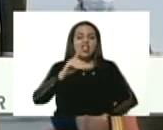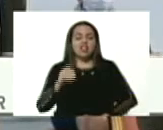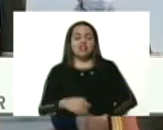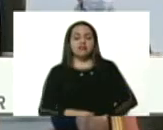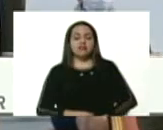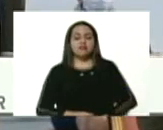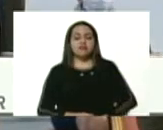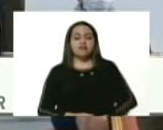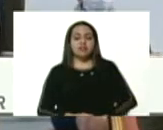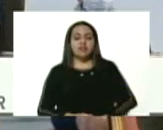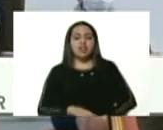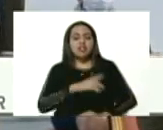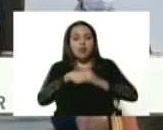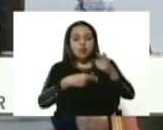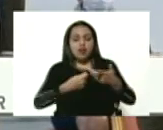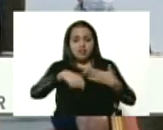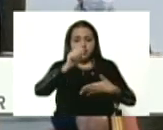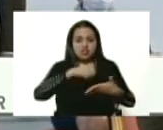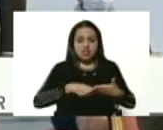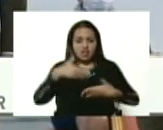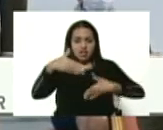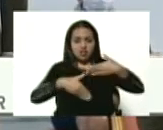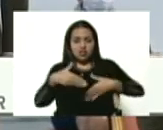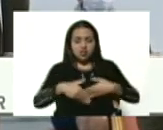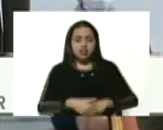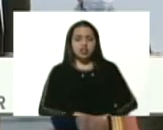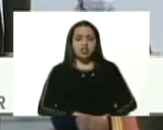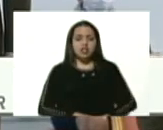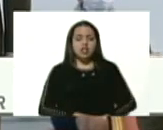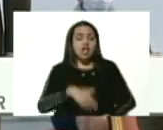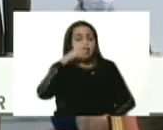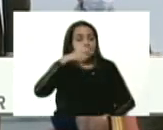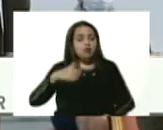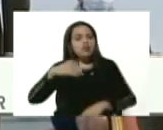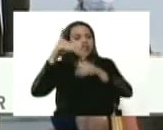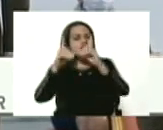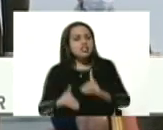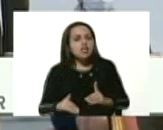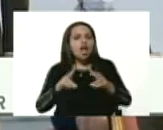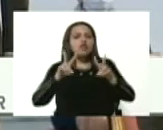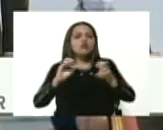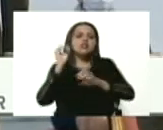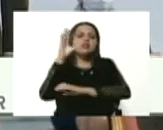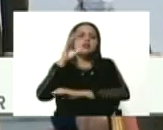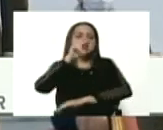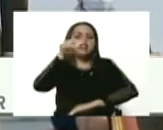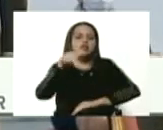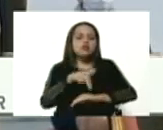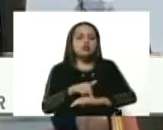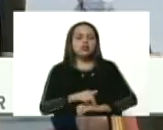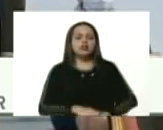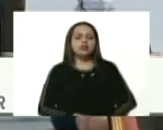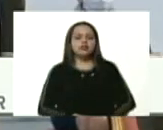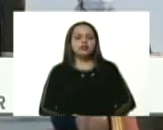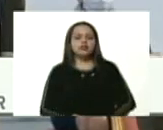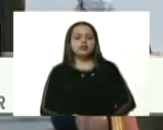Luego de esta cita electoral donde el pueblo democráticamente decidirá su nueva Asamblea Nacional,